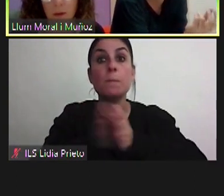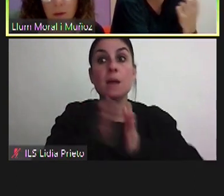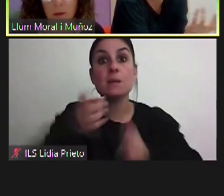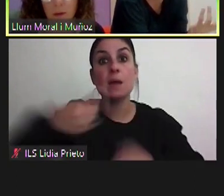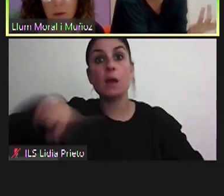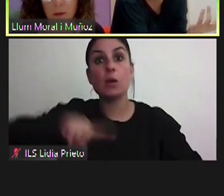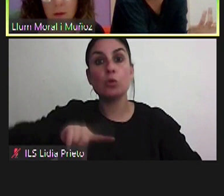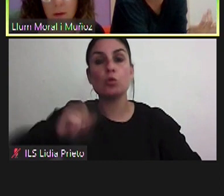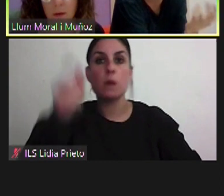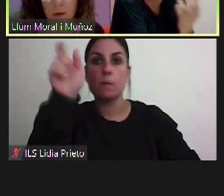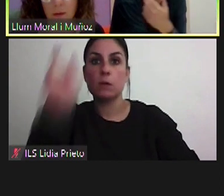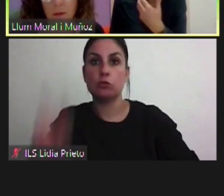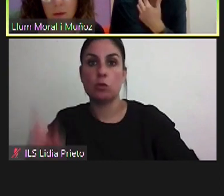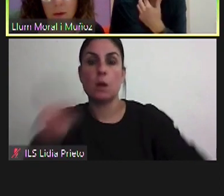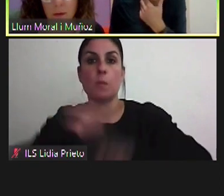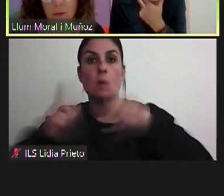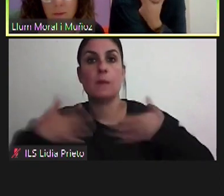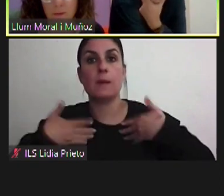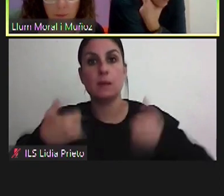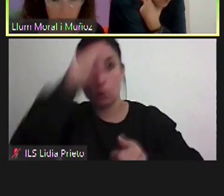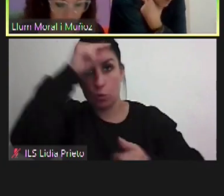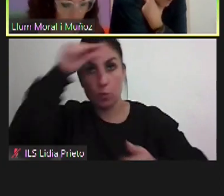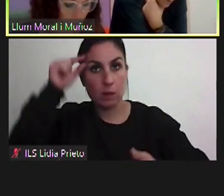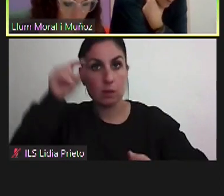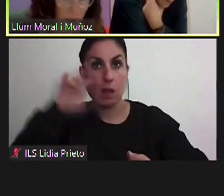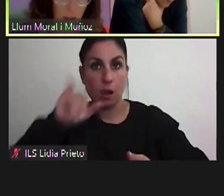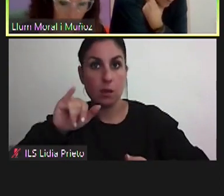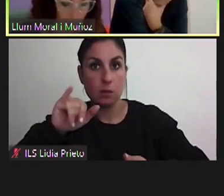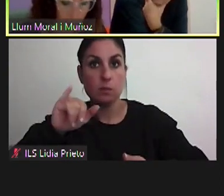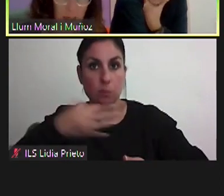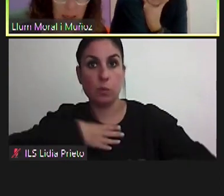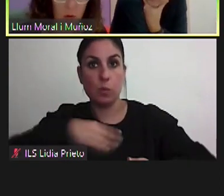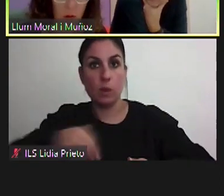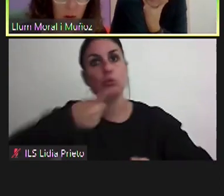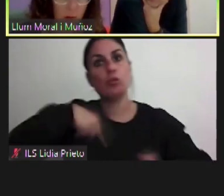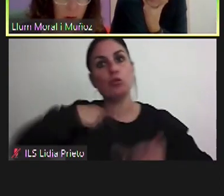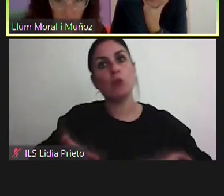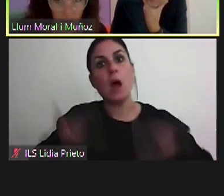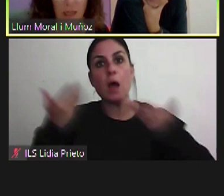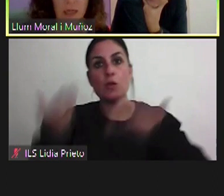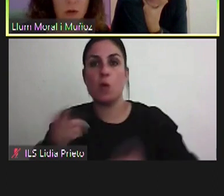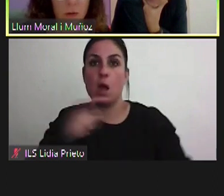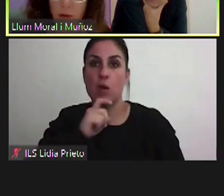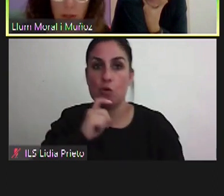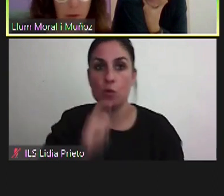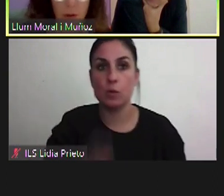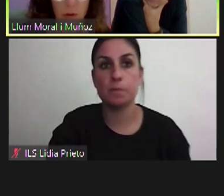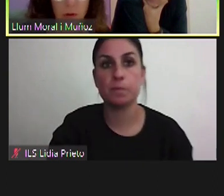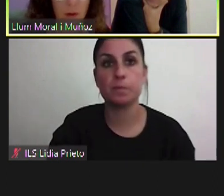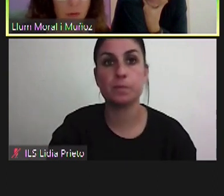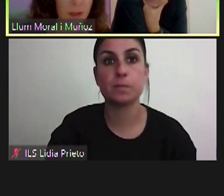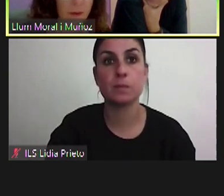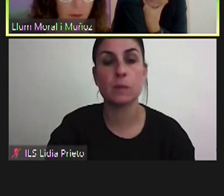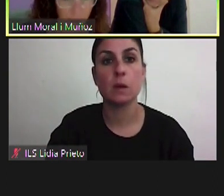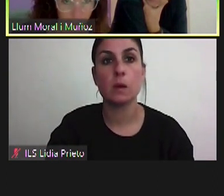en determinados momentos, y también tenemos que tenerlo en cuenta, ¿vale? queríamos, si me hace caso, el ordenador y yo